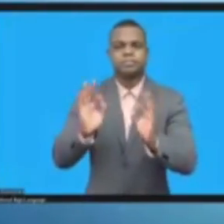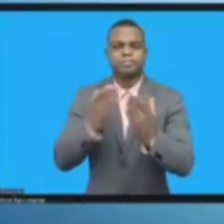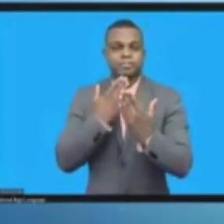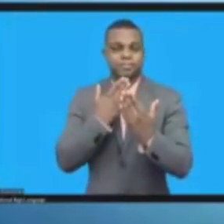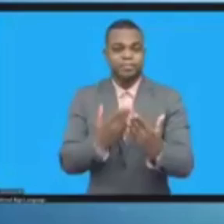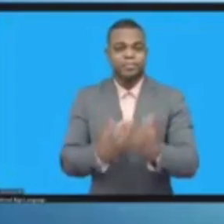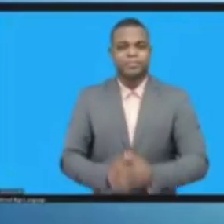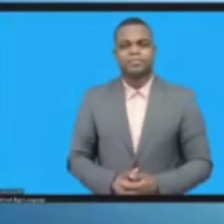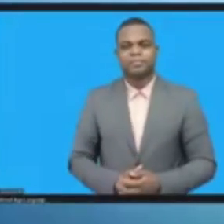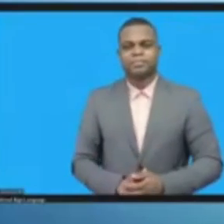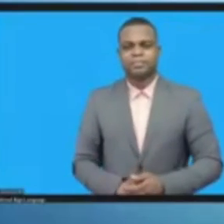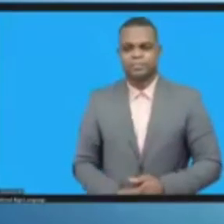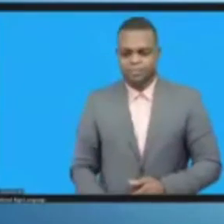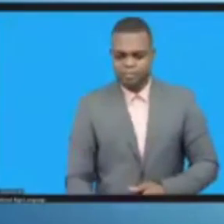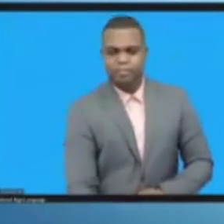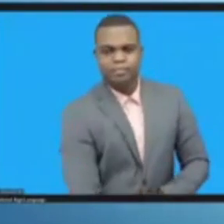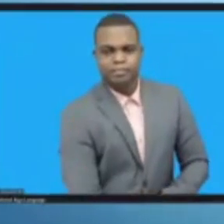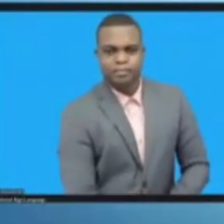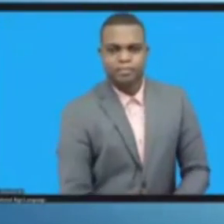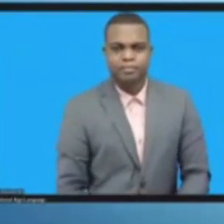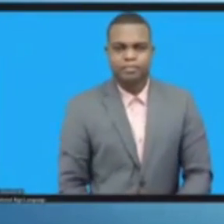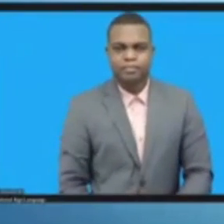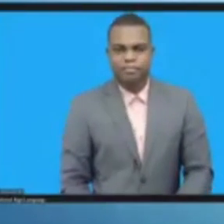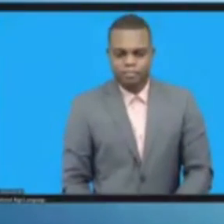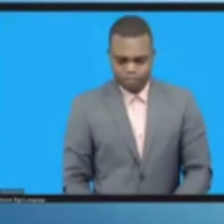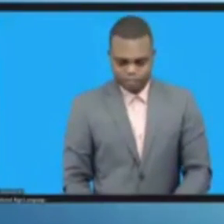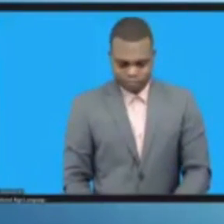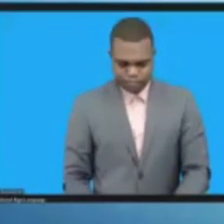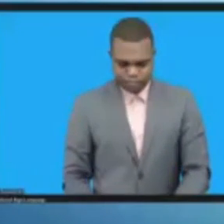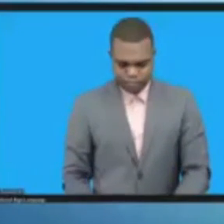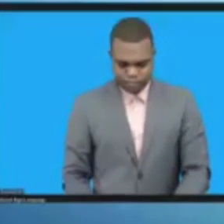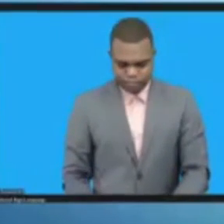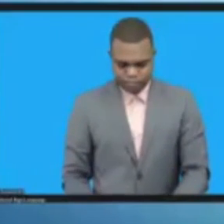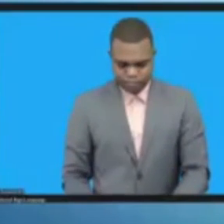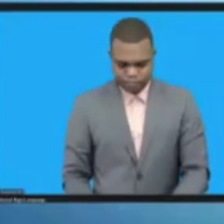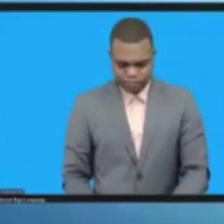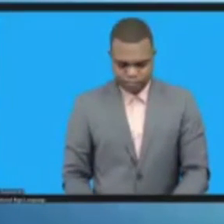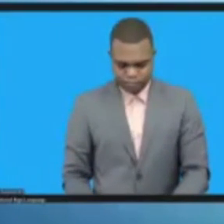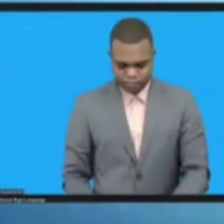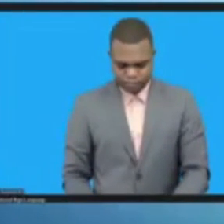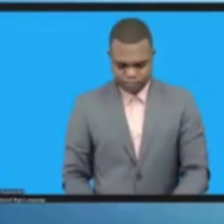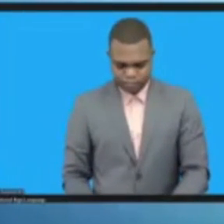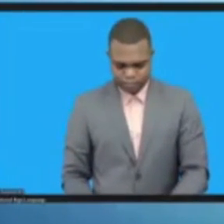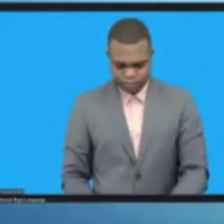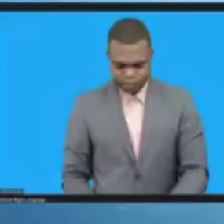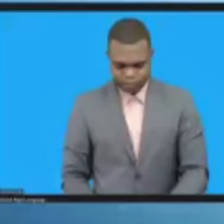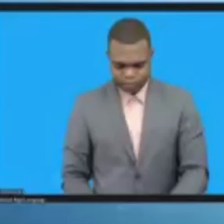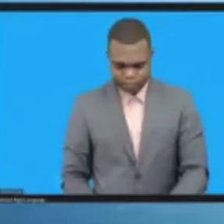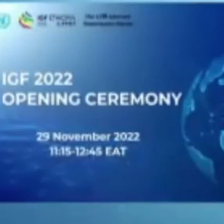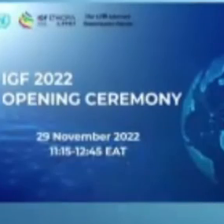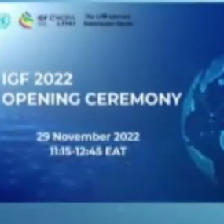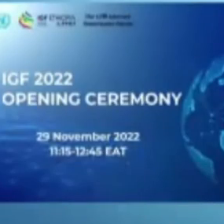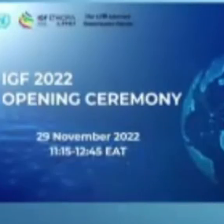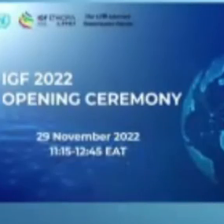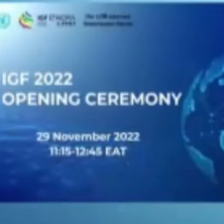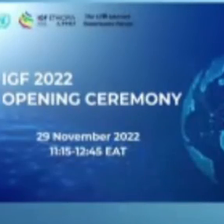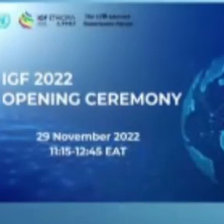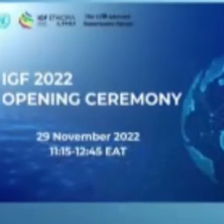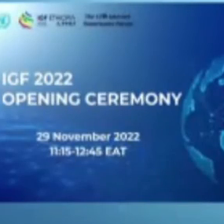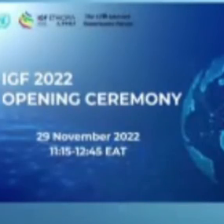al moderador shankles lema Muchas gracias señor Li chamón subsecretaria de